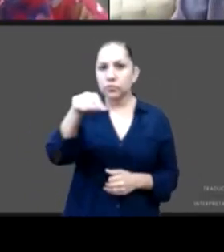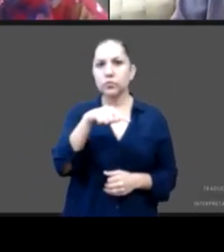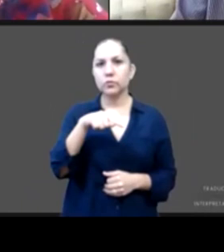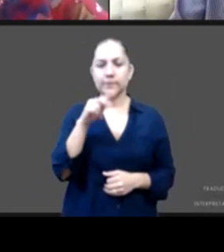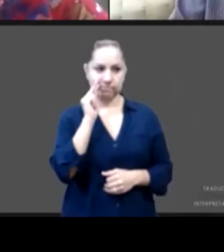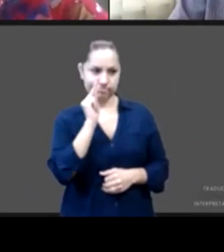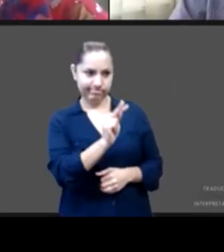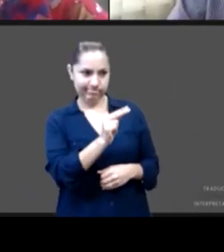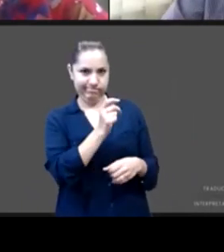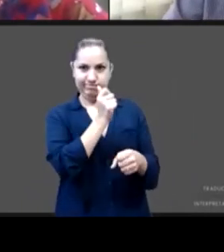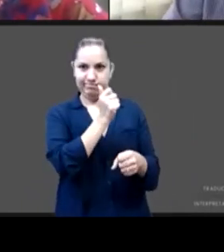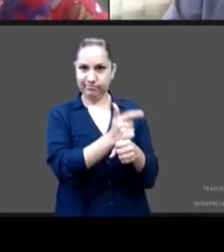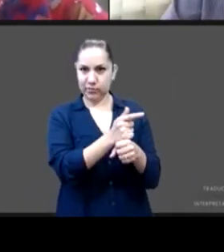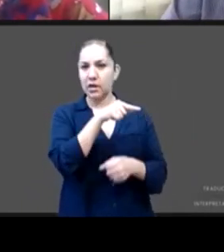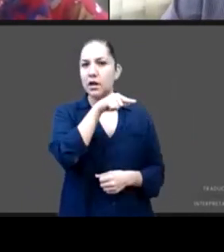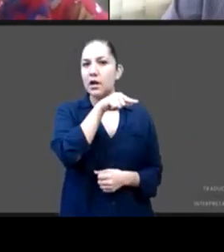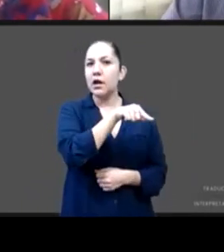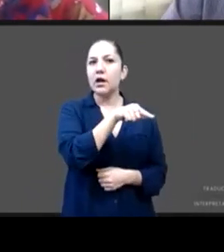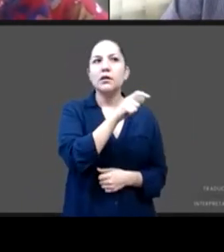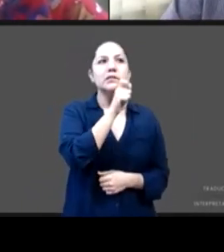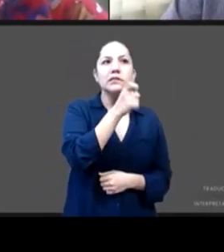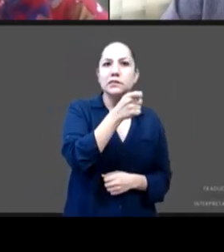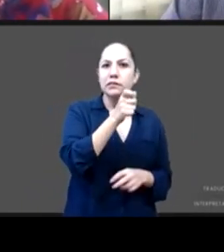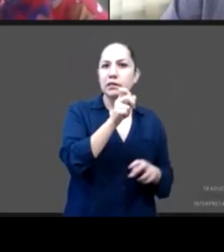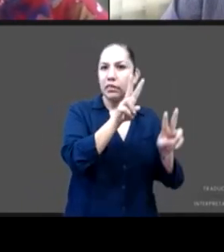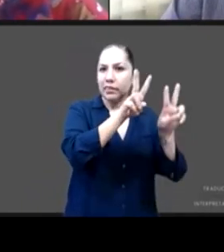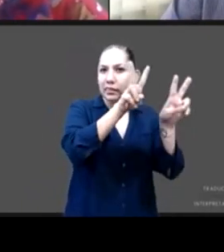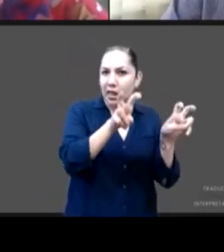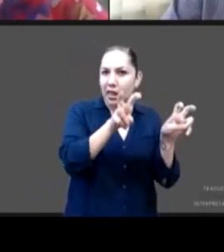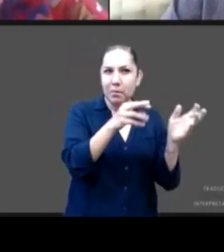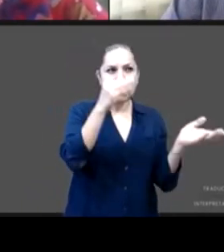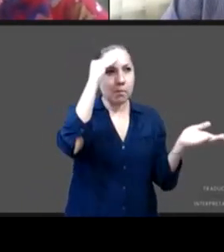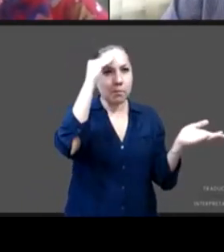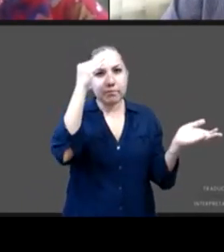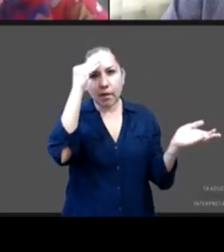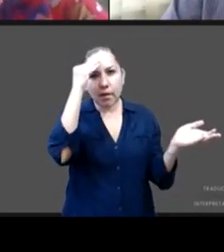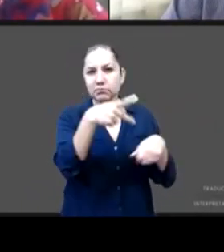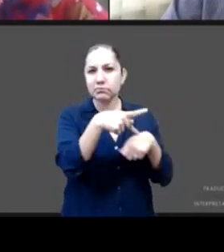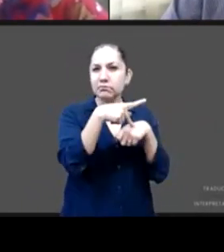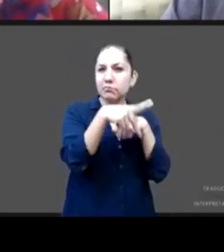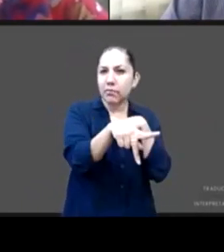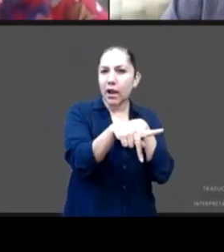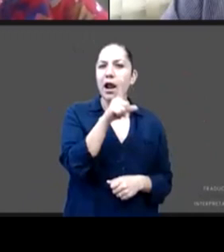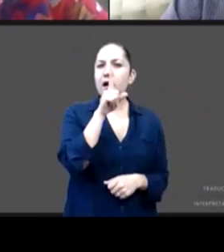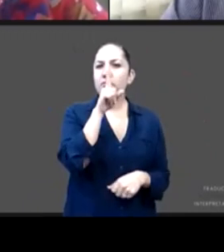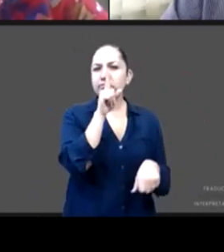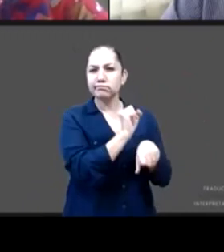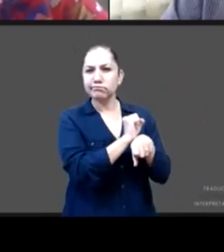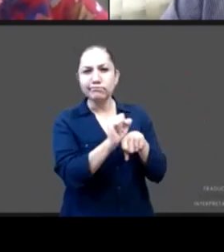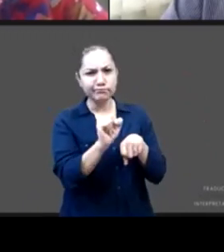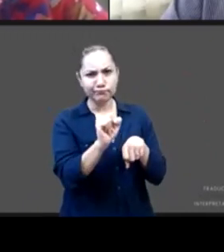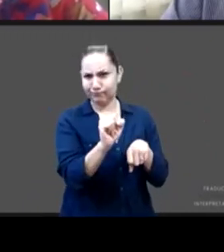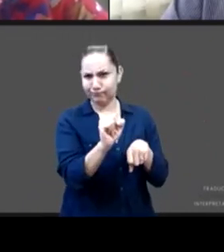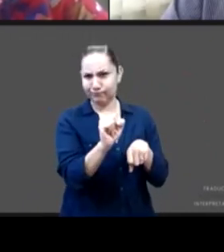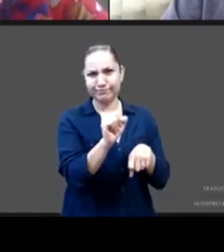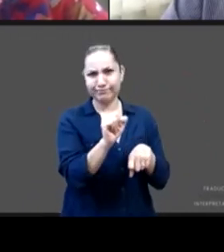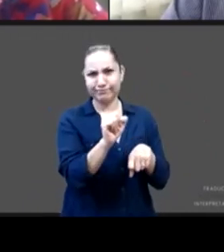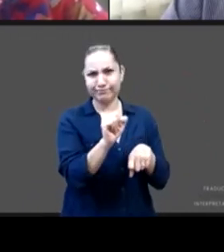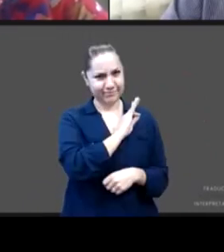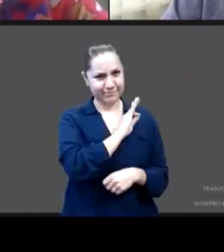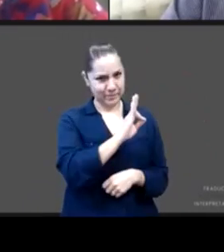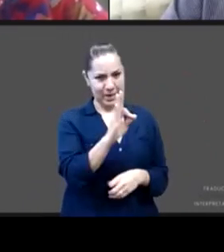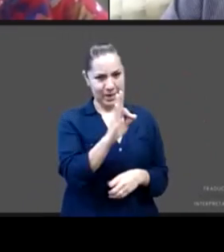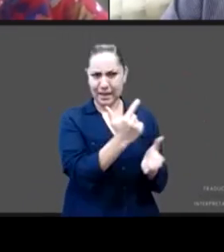del tamaño que puede llegar a tener el riesgo. No me refiero en específico al delito, como ya